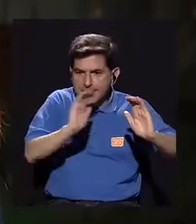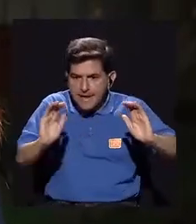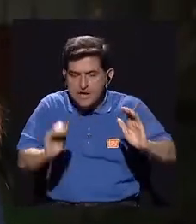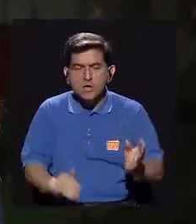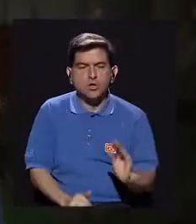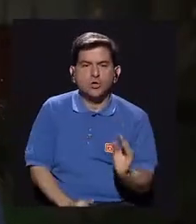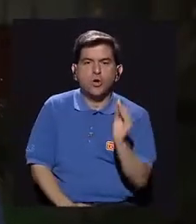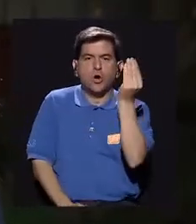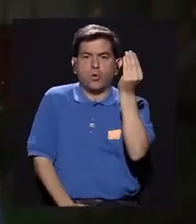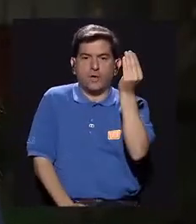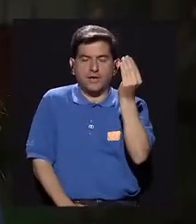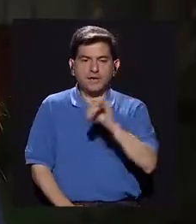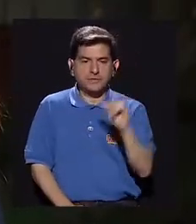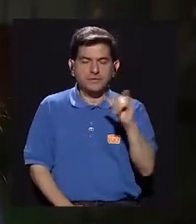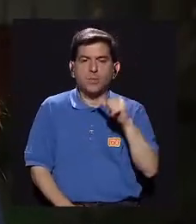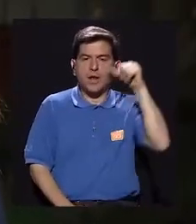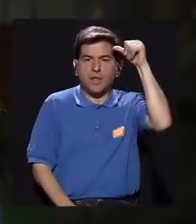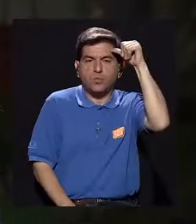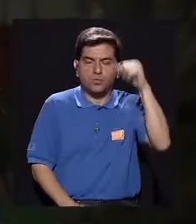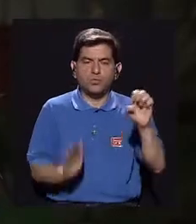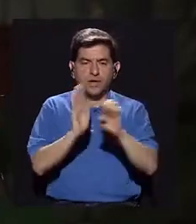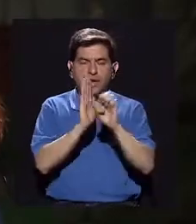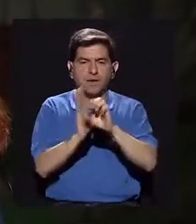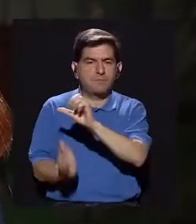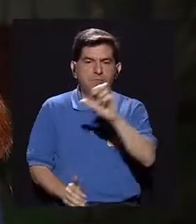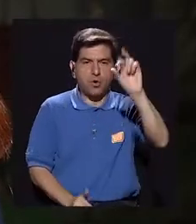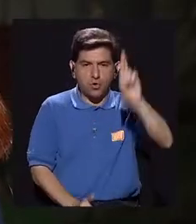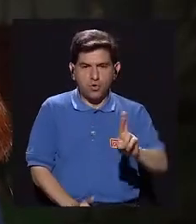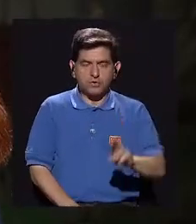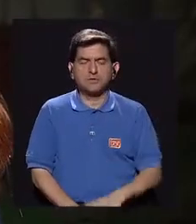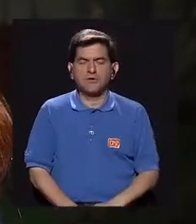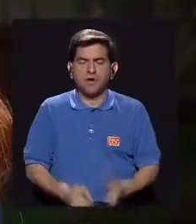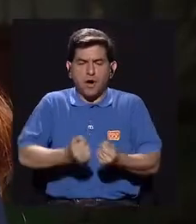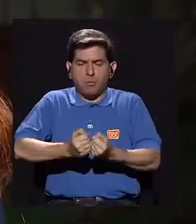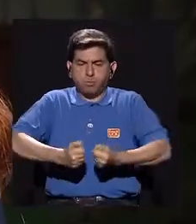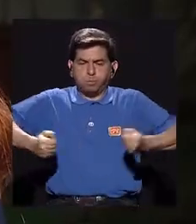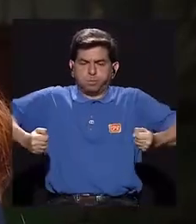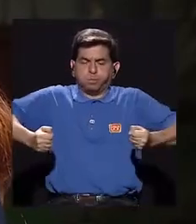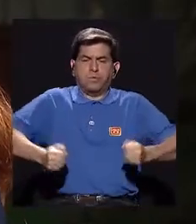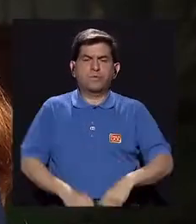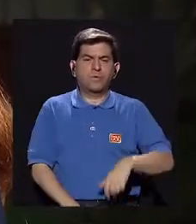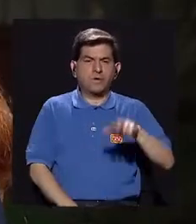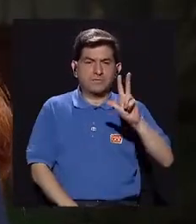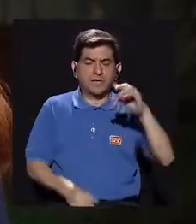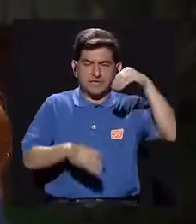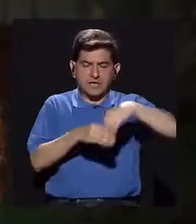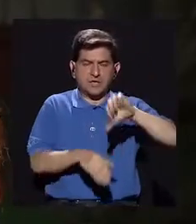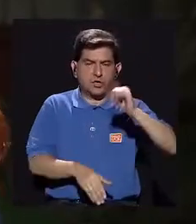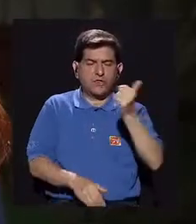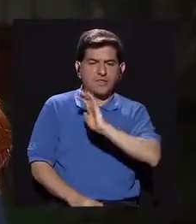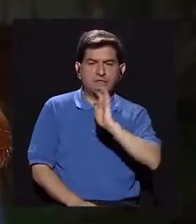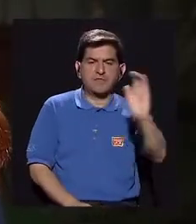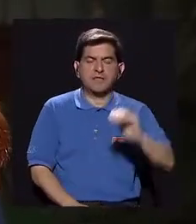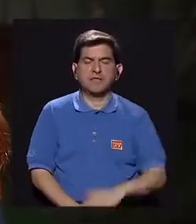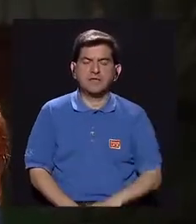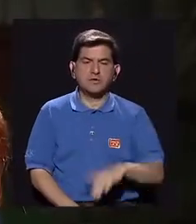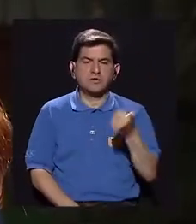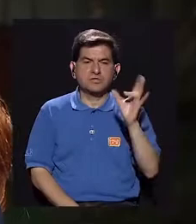niños como en adolescentes como en adultos. Por ejemplo, en Costa Rica son obesos 3 de cada 10